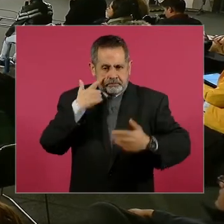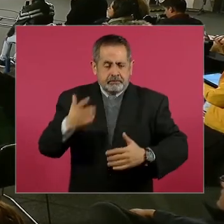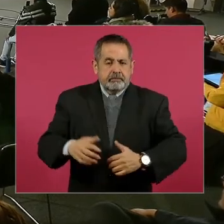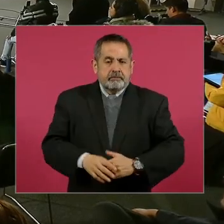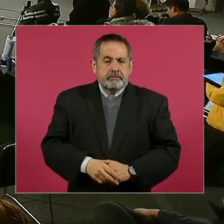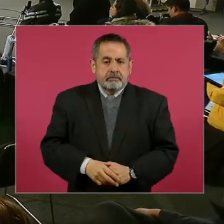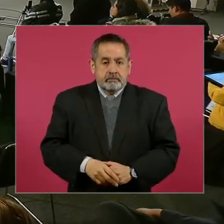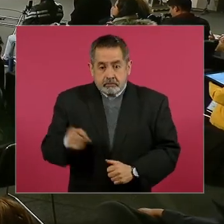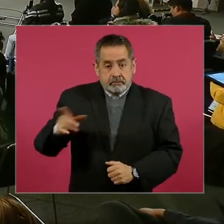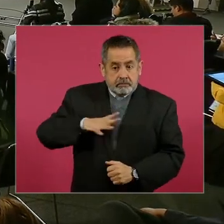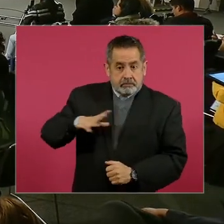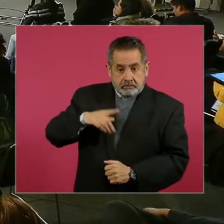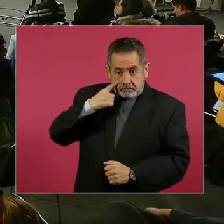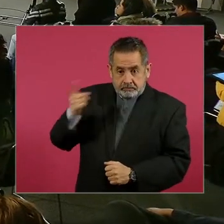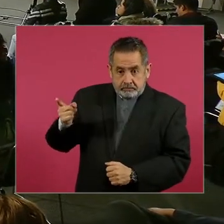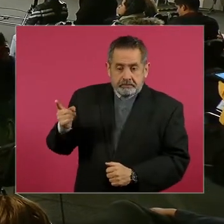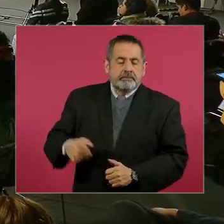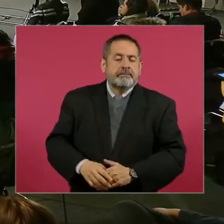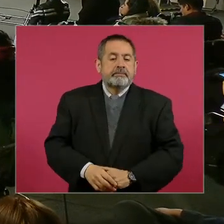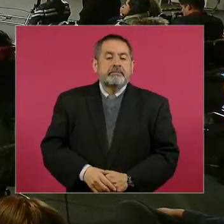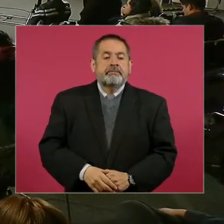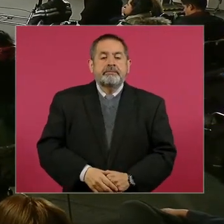Ah, no, aquí está, sí.